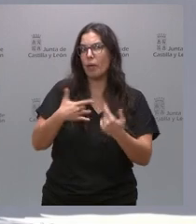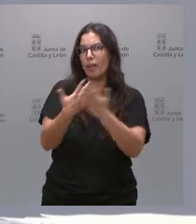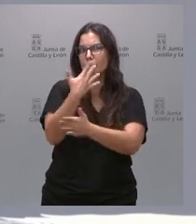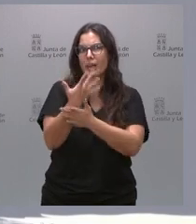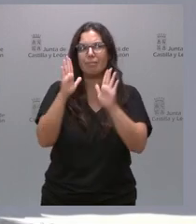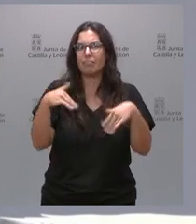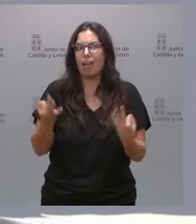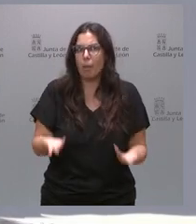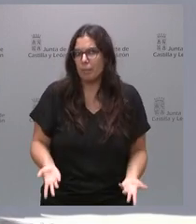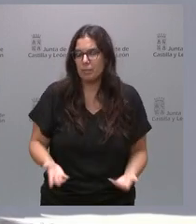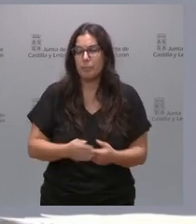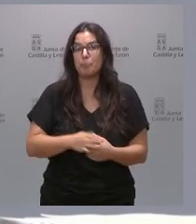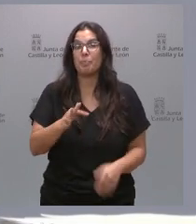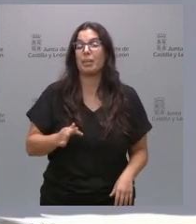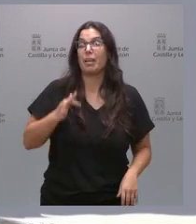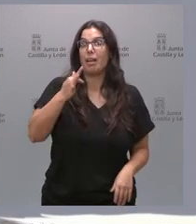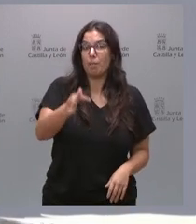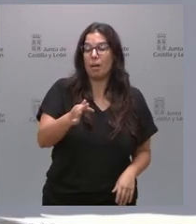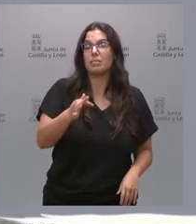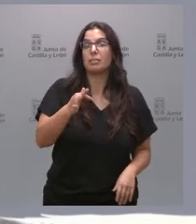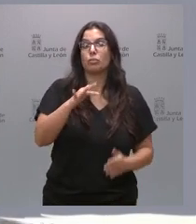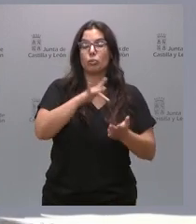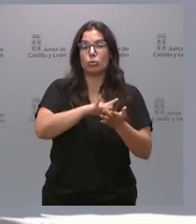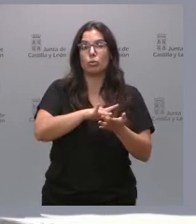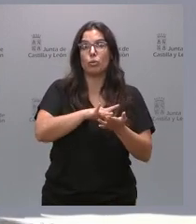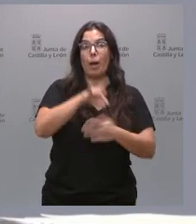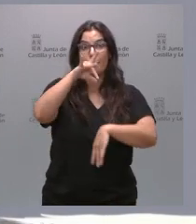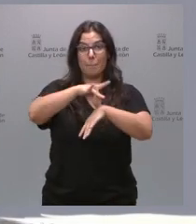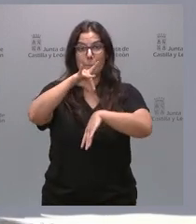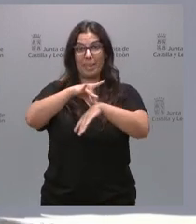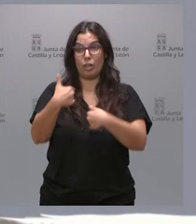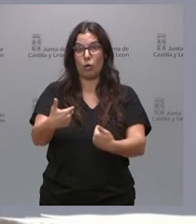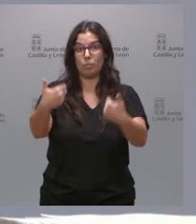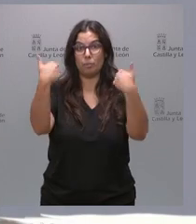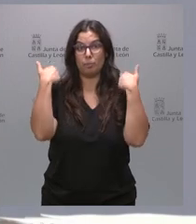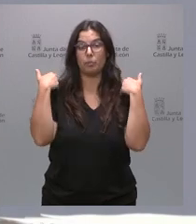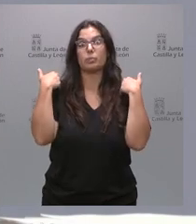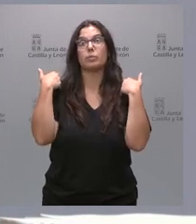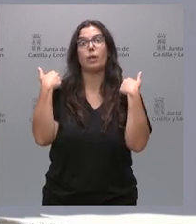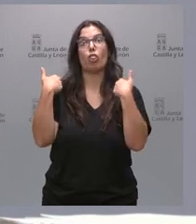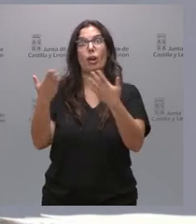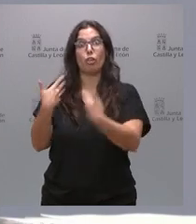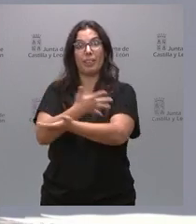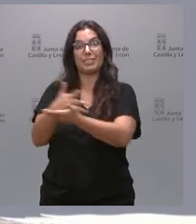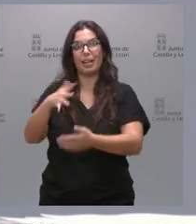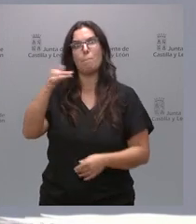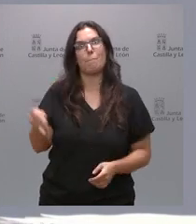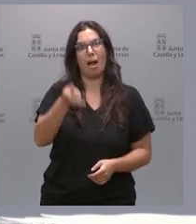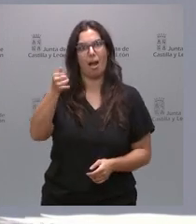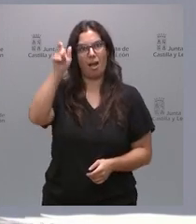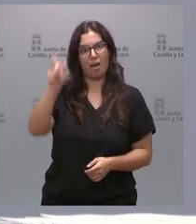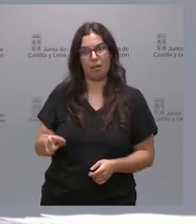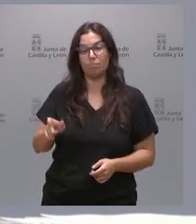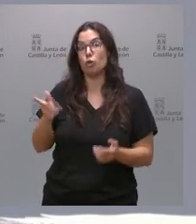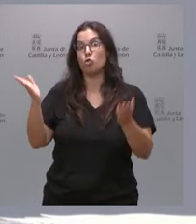qué es lo que ocurre además a esto se le une la baja del médico que se encarga de las donaciones de sangre que ante